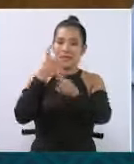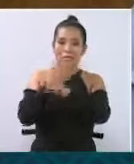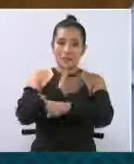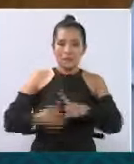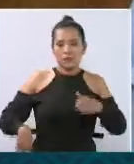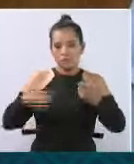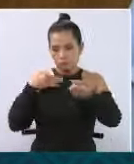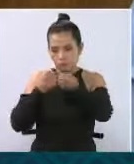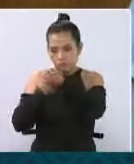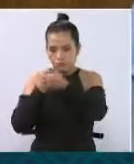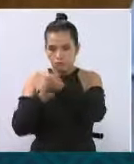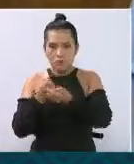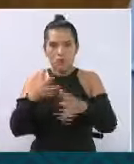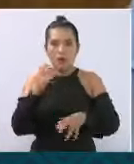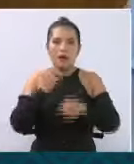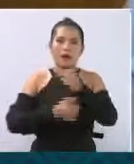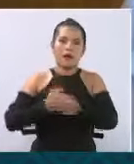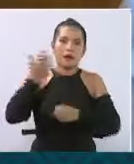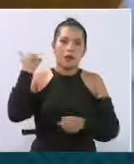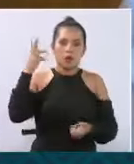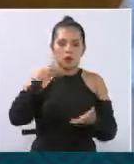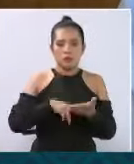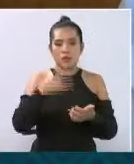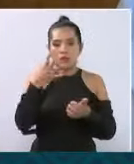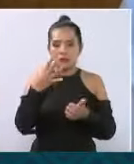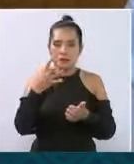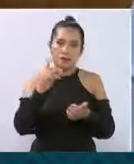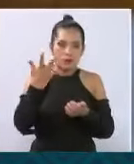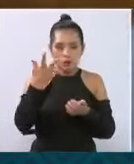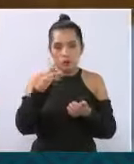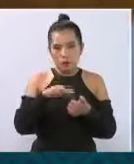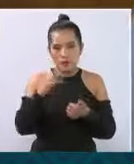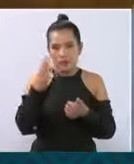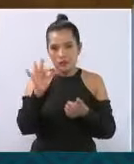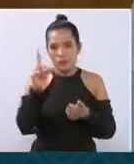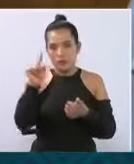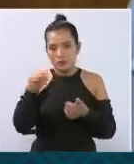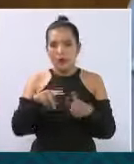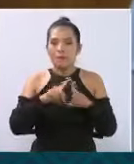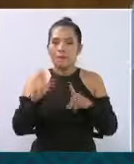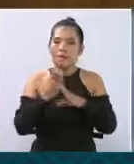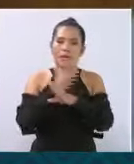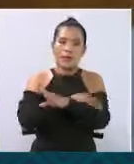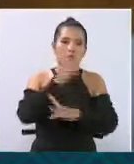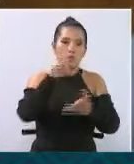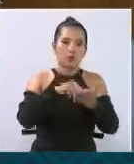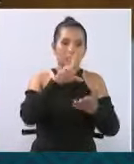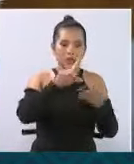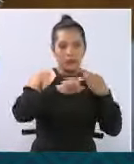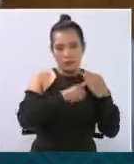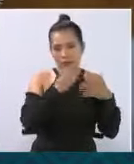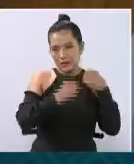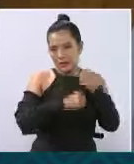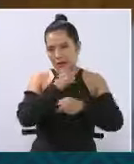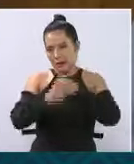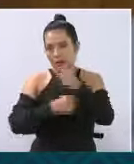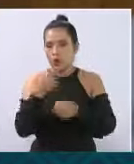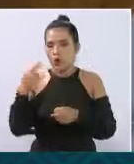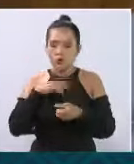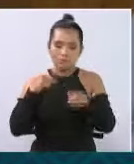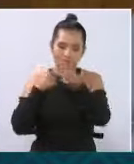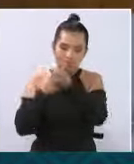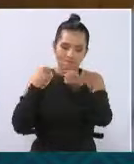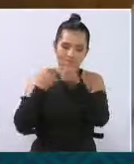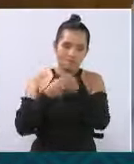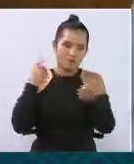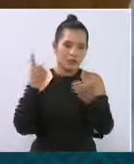solamente el año 2019, 2020, sino durante todos los años de gestión. Hemos sido parte y lo hemos sido de manera